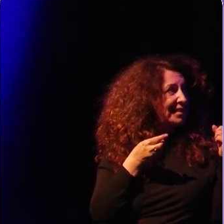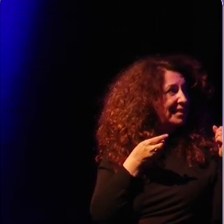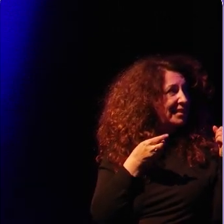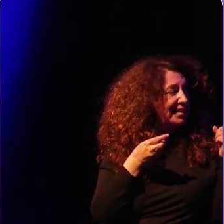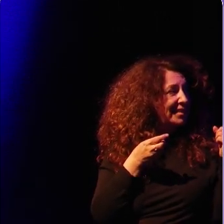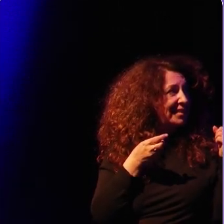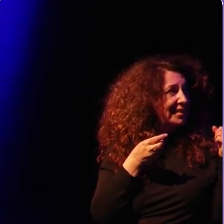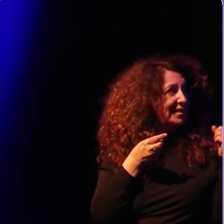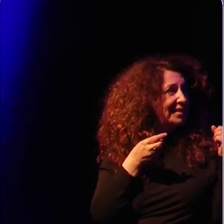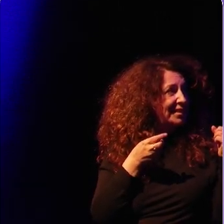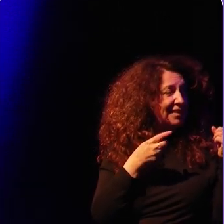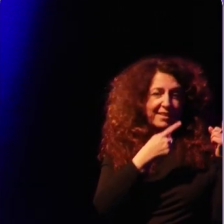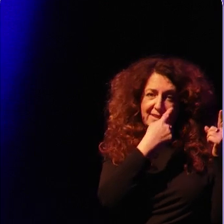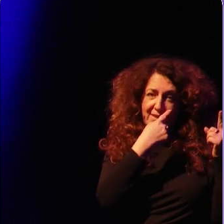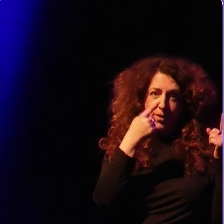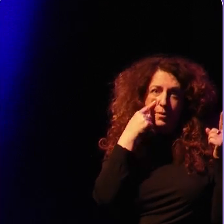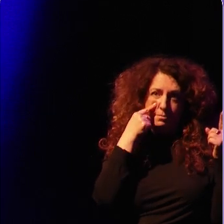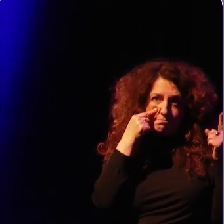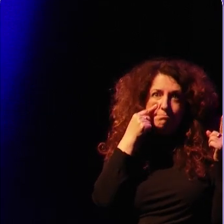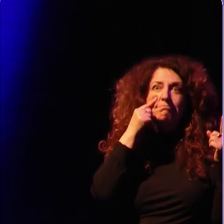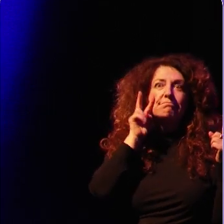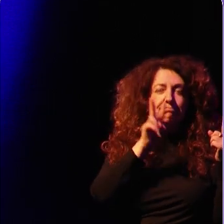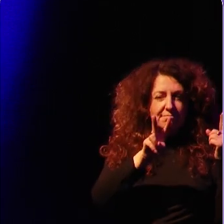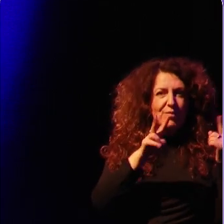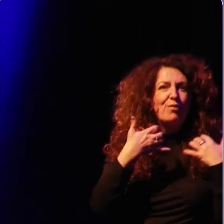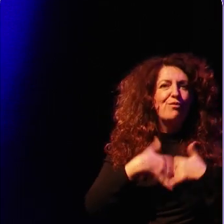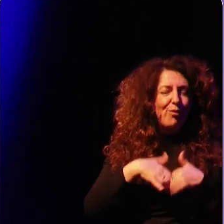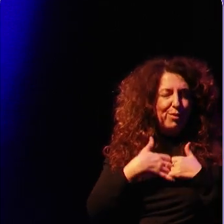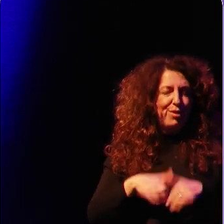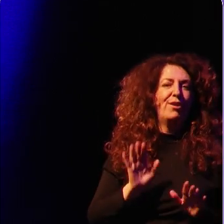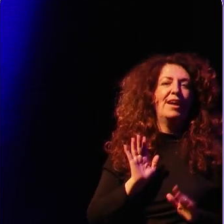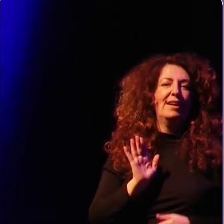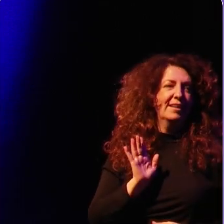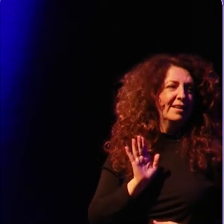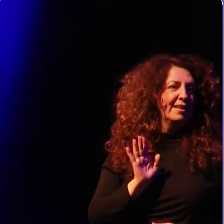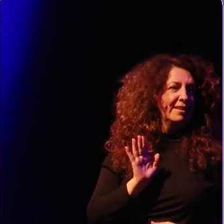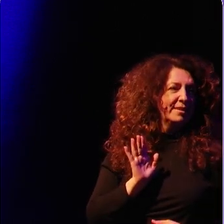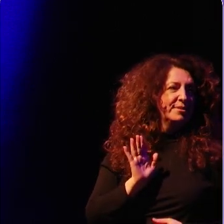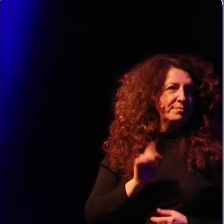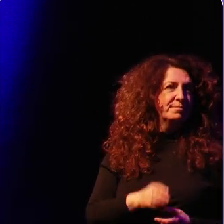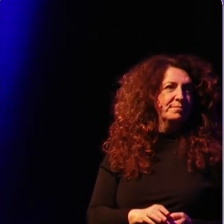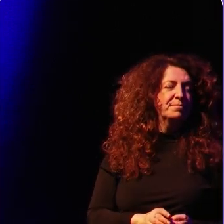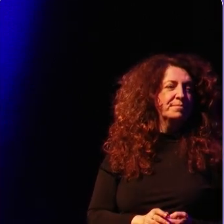Dices, abres los ojos, esto funciona, vale.